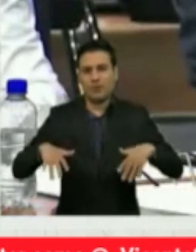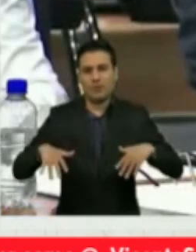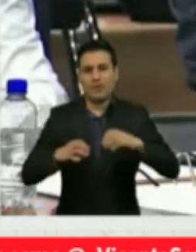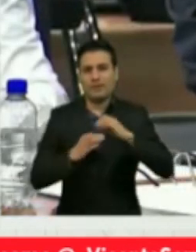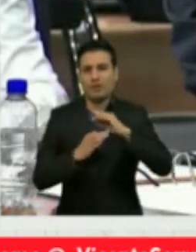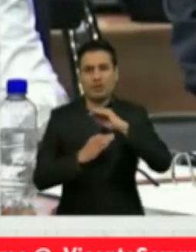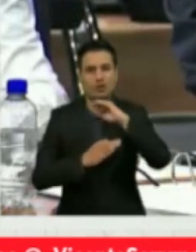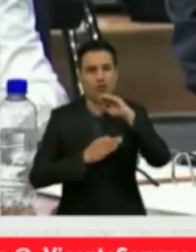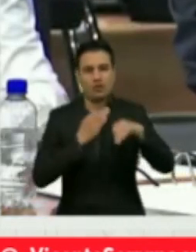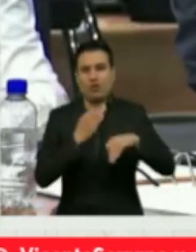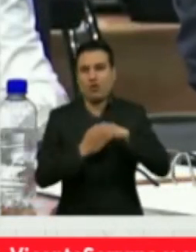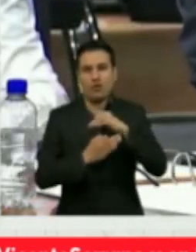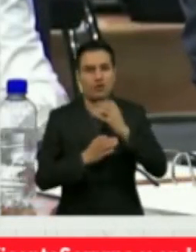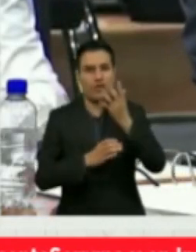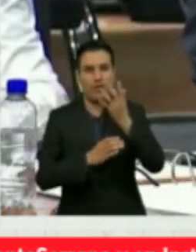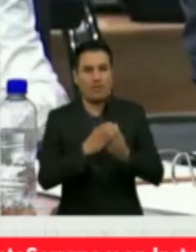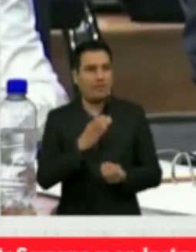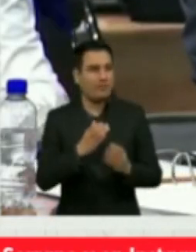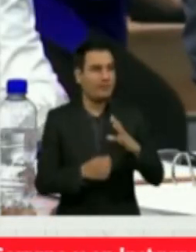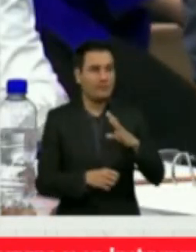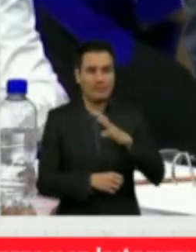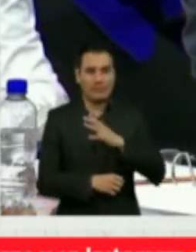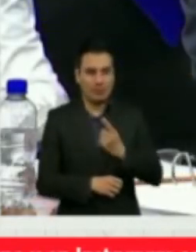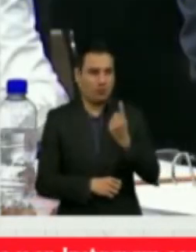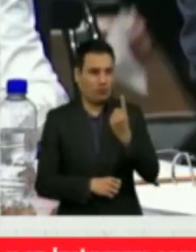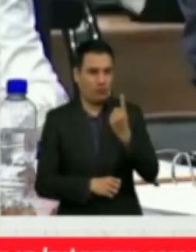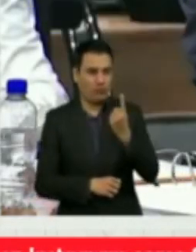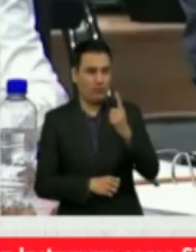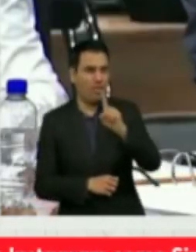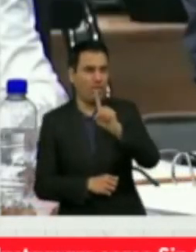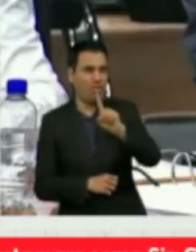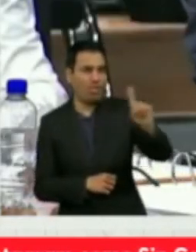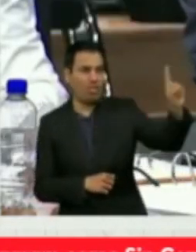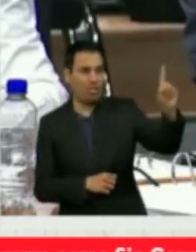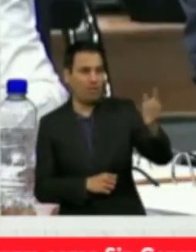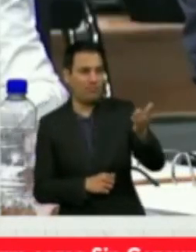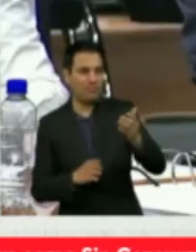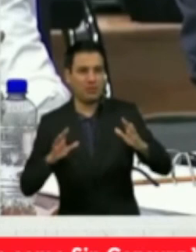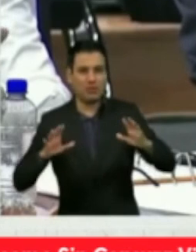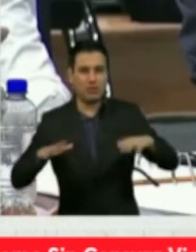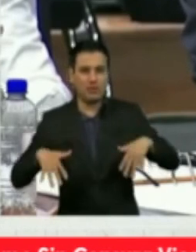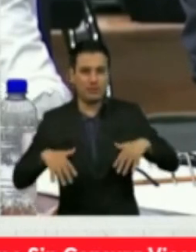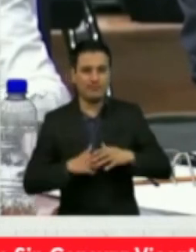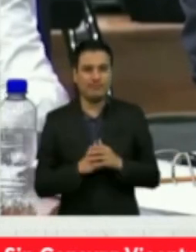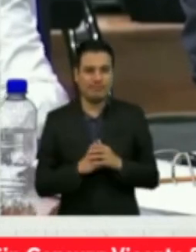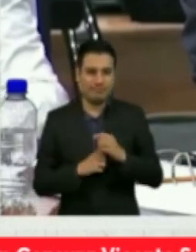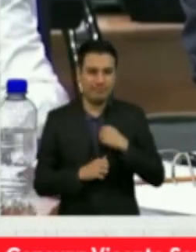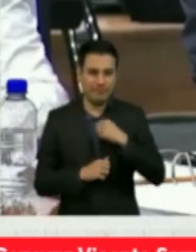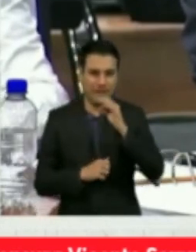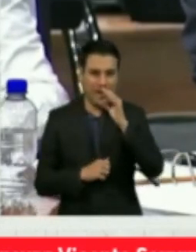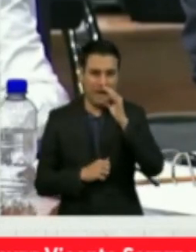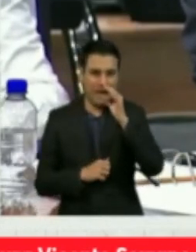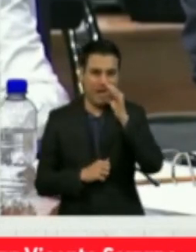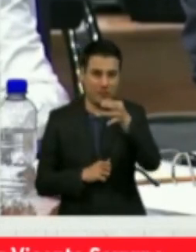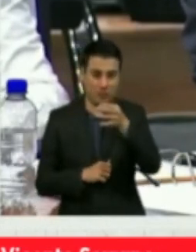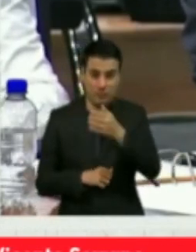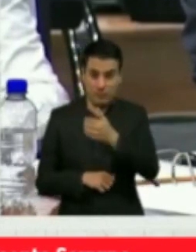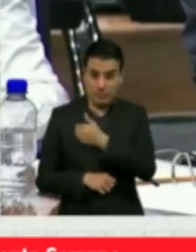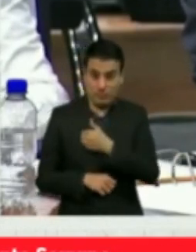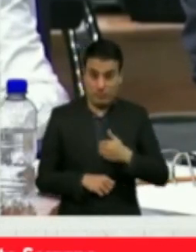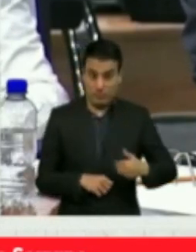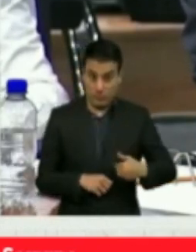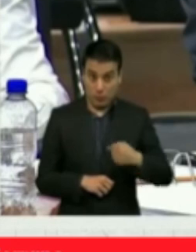hay uno que está corriendo aquí en este momento yo quisiera recordarle presidenta que yo no mencioné al Señor